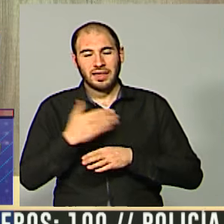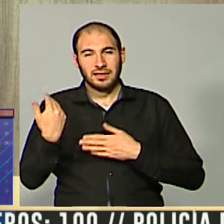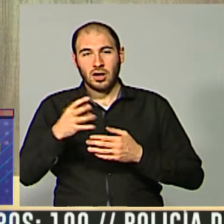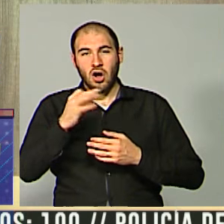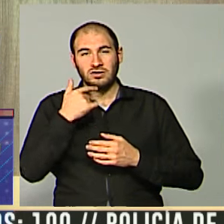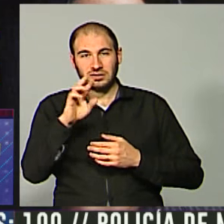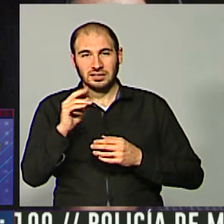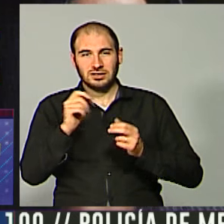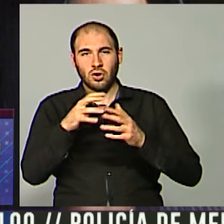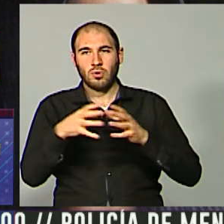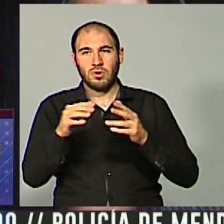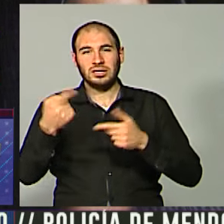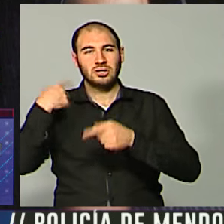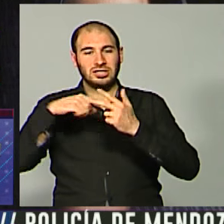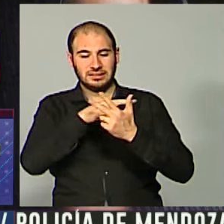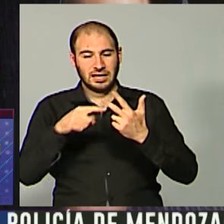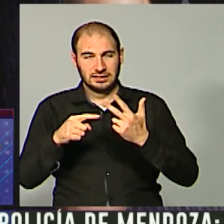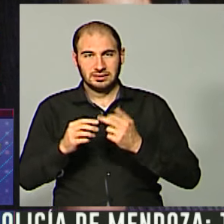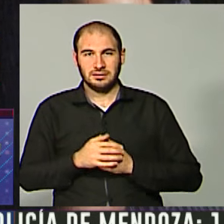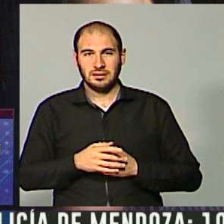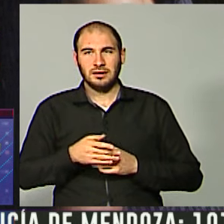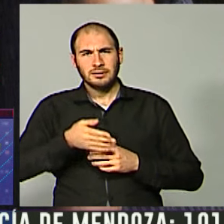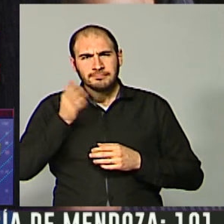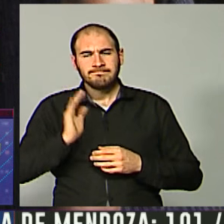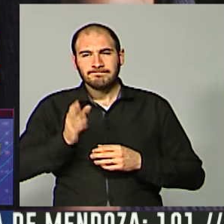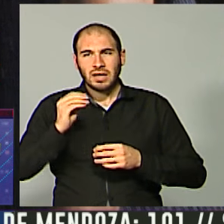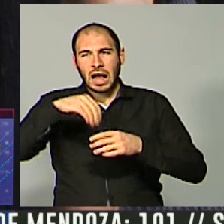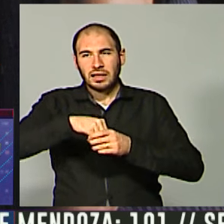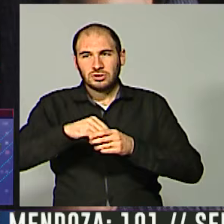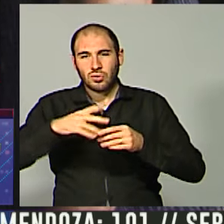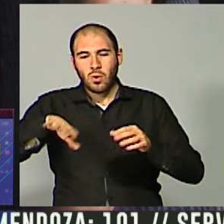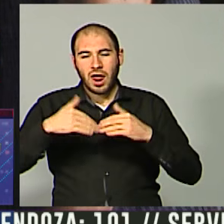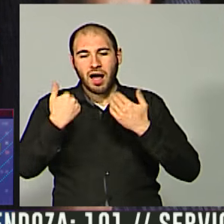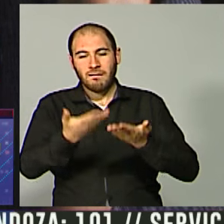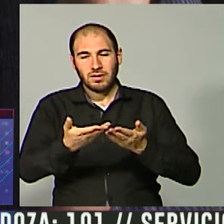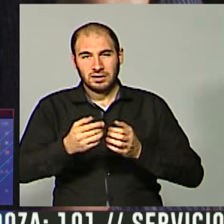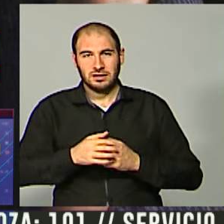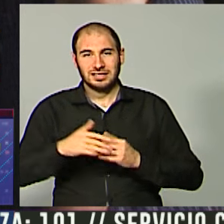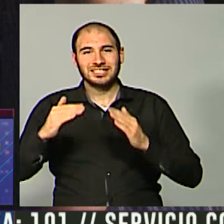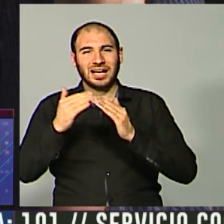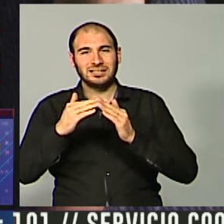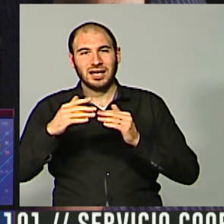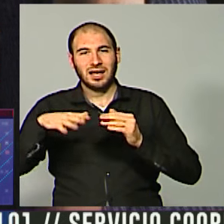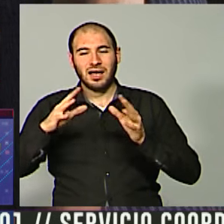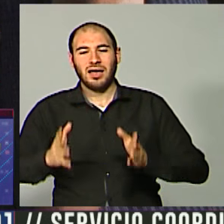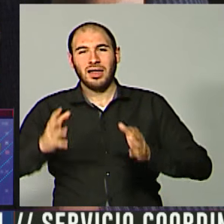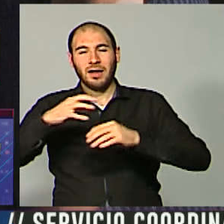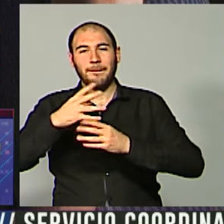Oscar, de esta trilogía suburbana, y en La Persistencia te mete adentro de un patio de una casa de